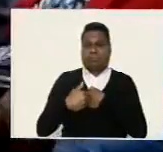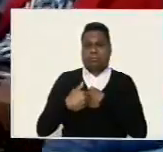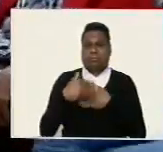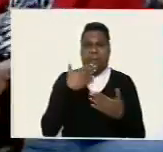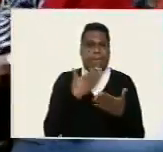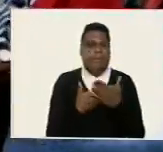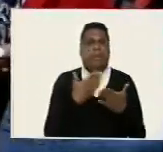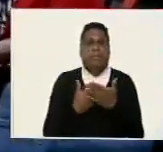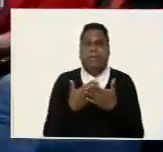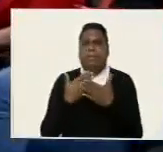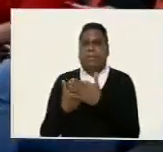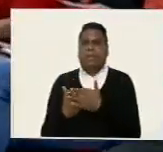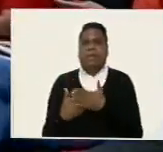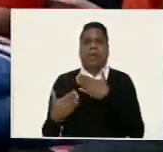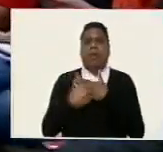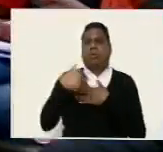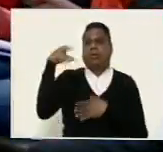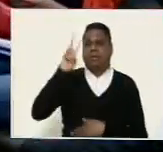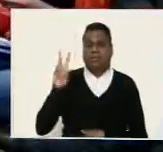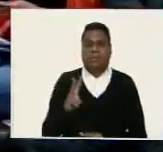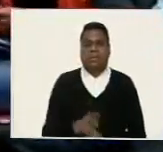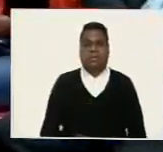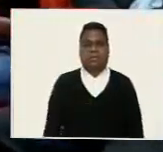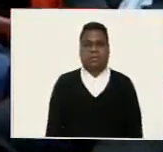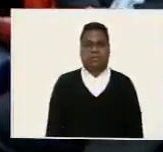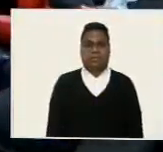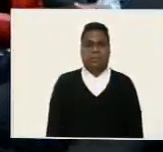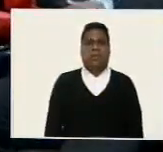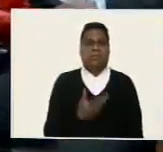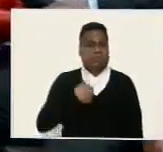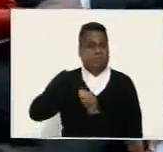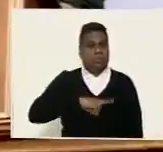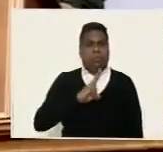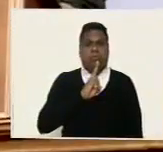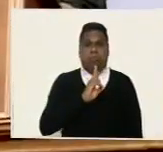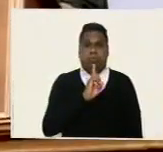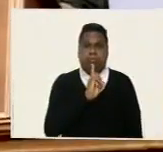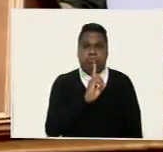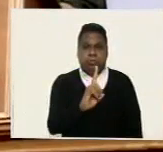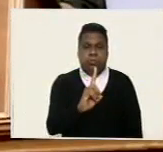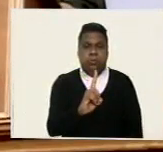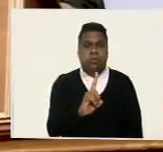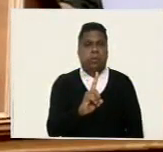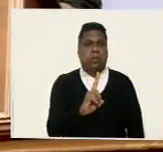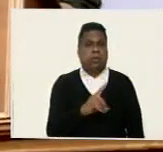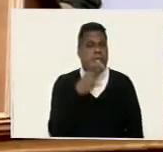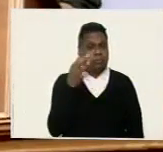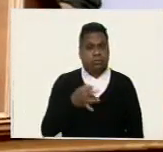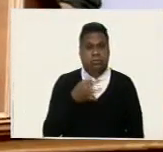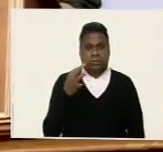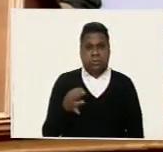insólito. Y eso hay que seguirlo denunciando. Porque la oposición venezolana